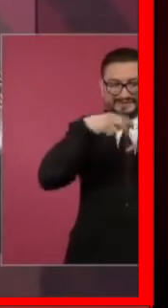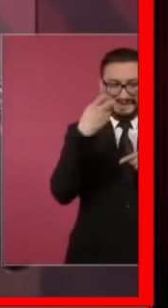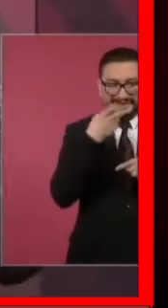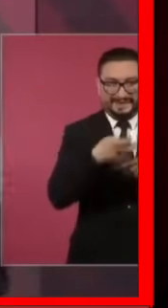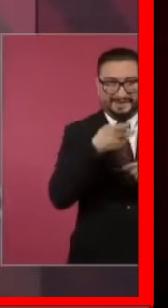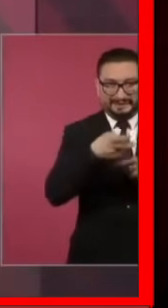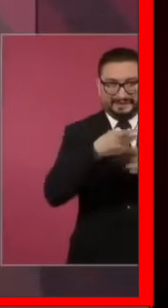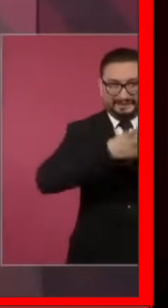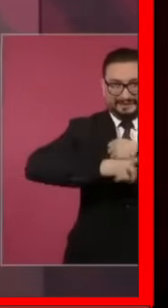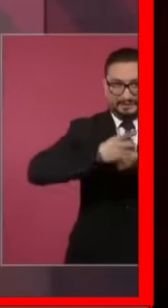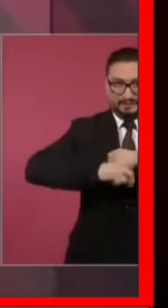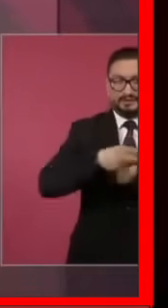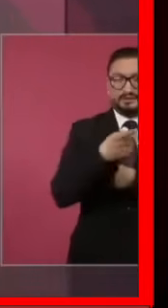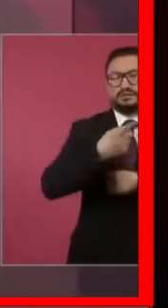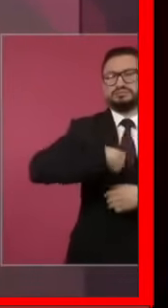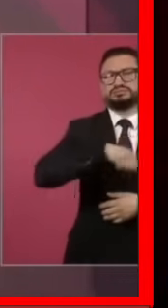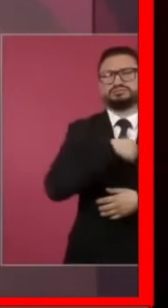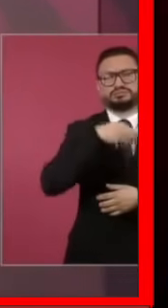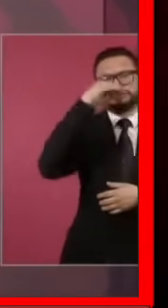íbamos a ver